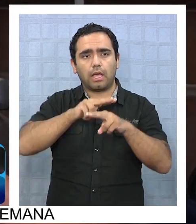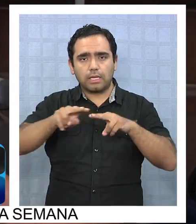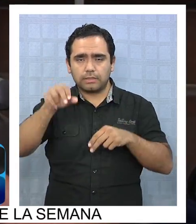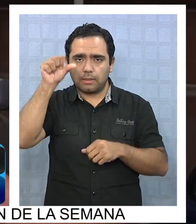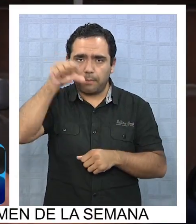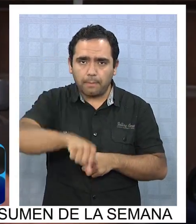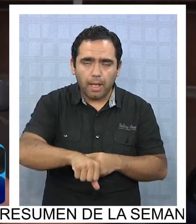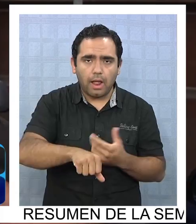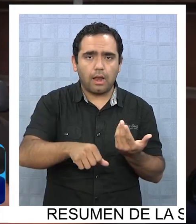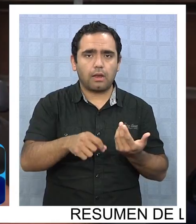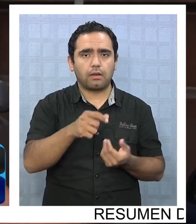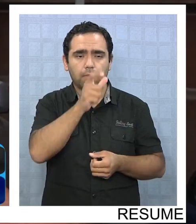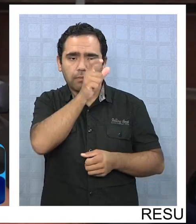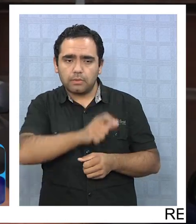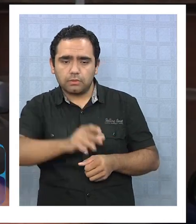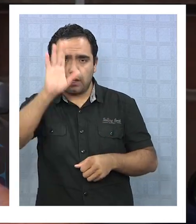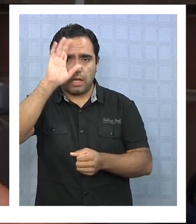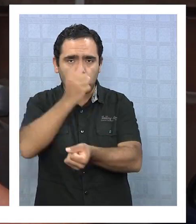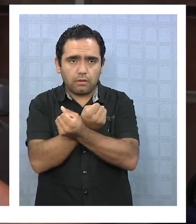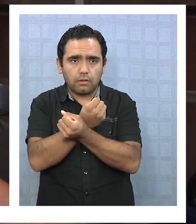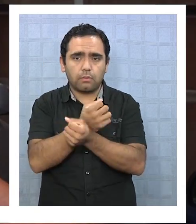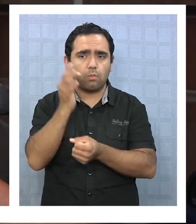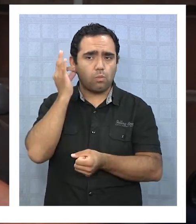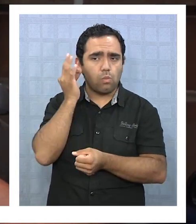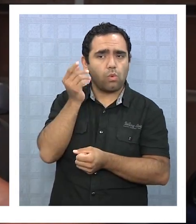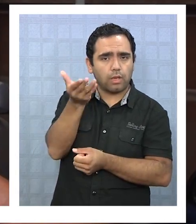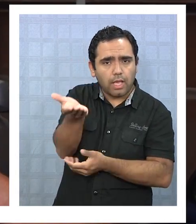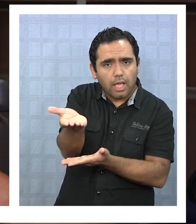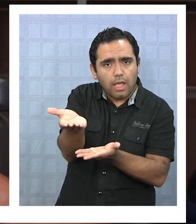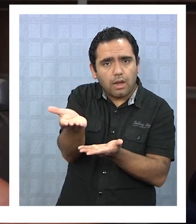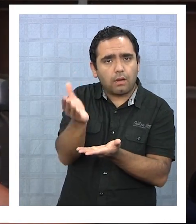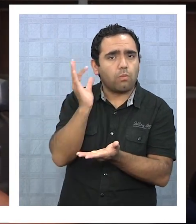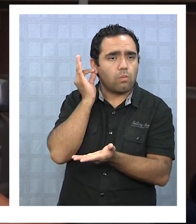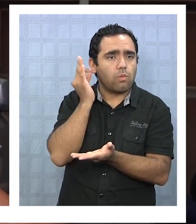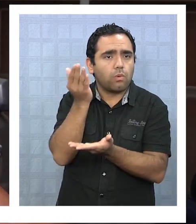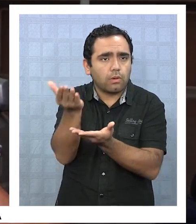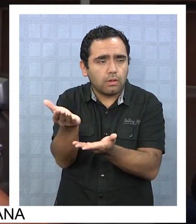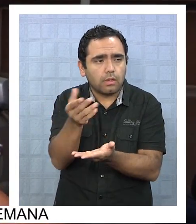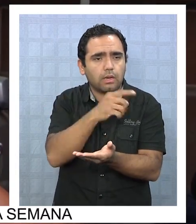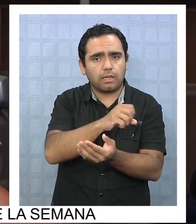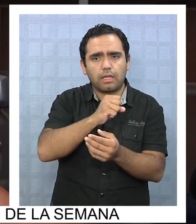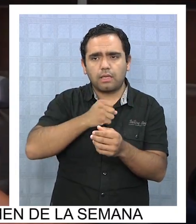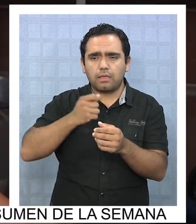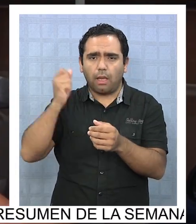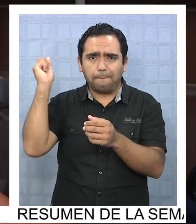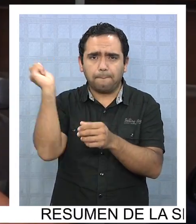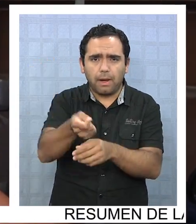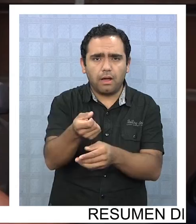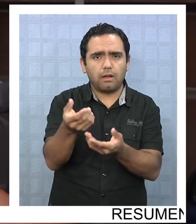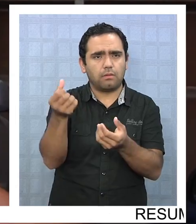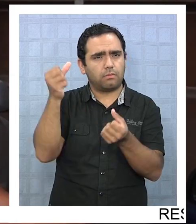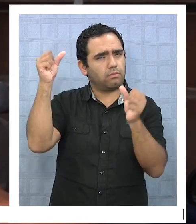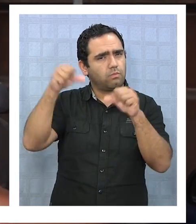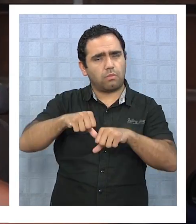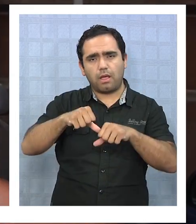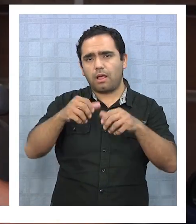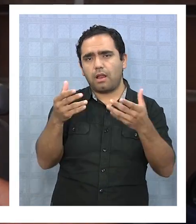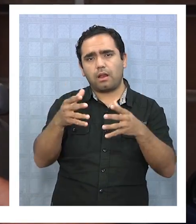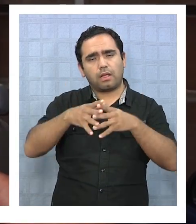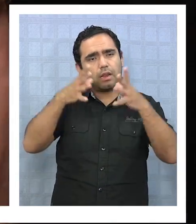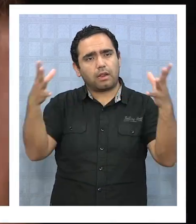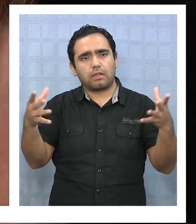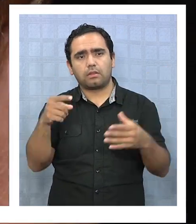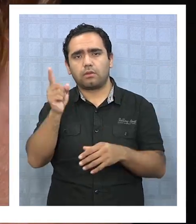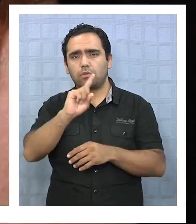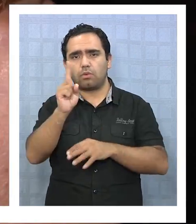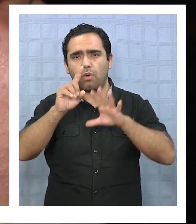no supo actuar como corresponde. Era una mujer, era una mujer que lo que le hizo el daño, que le hizo demasiado grande. No